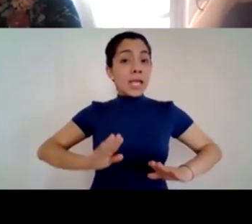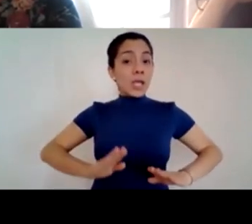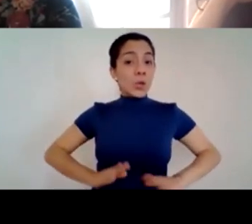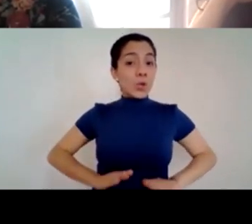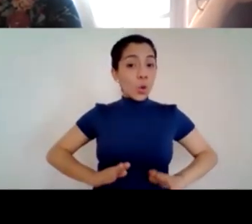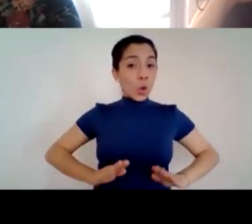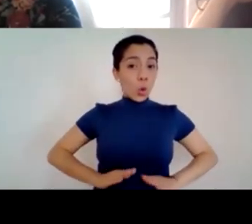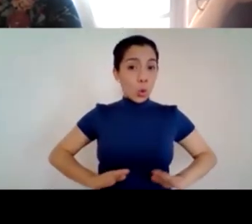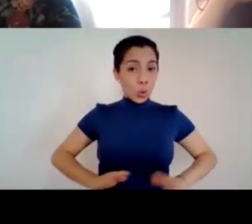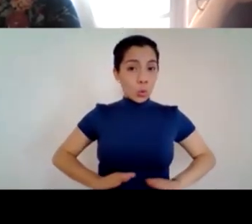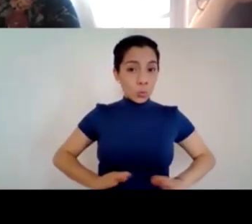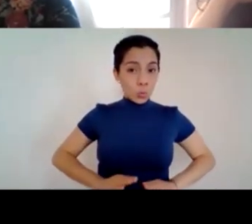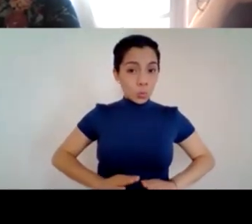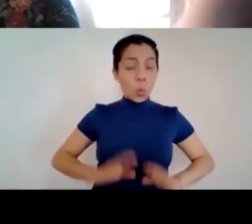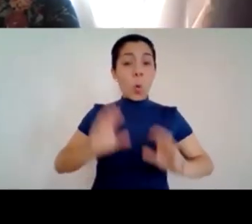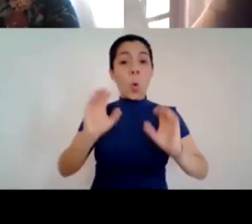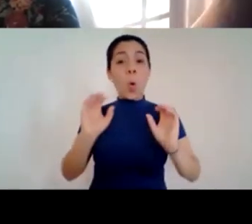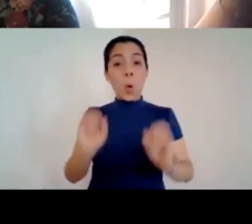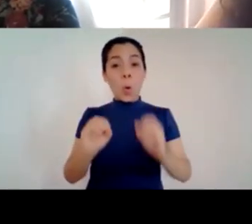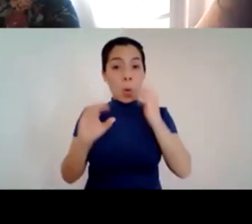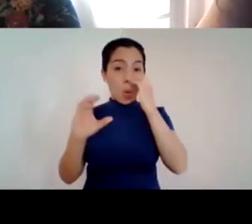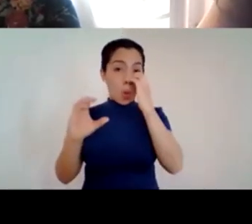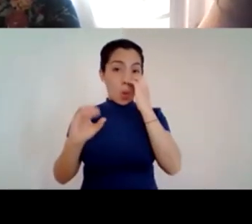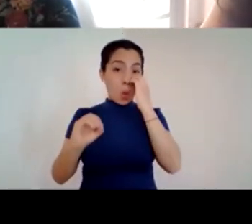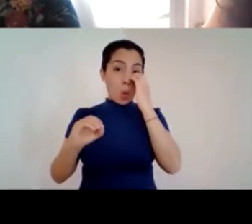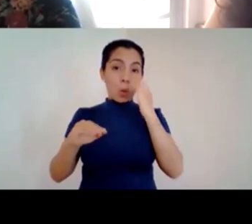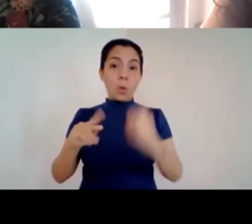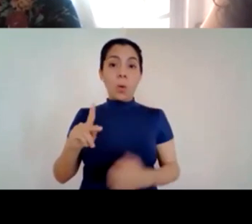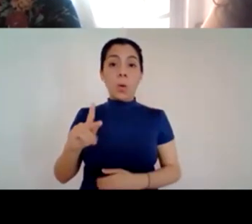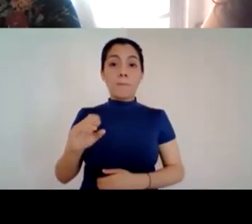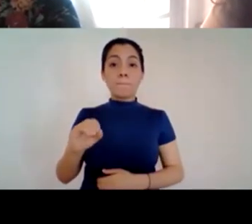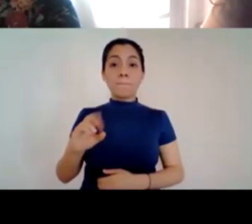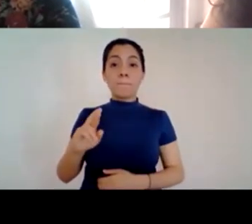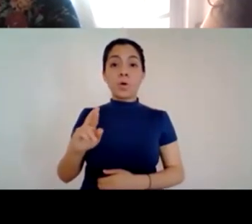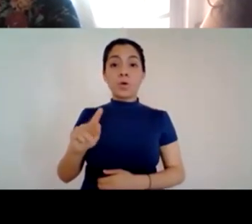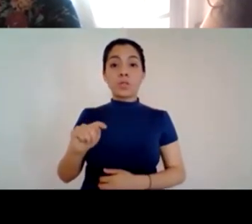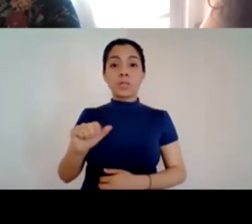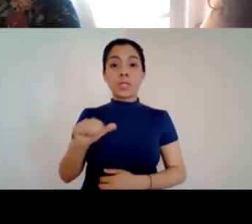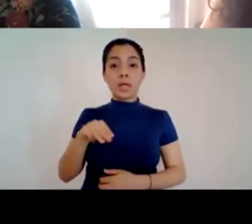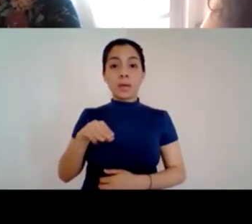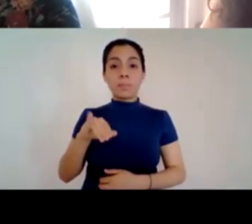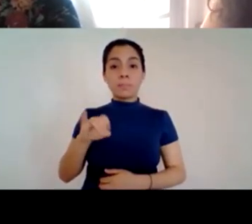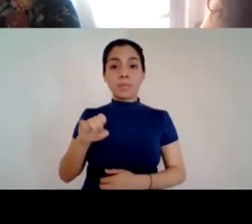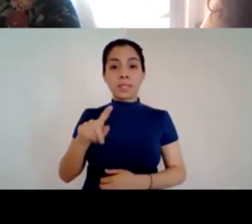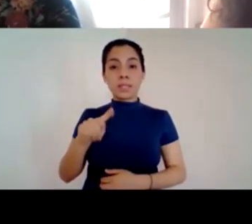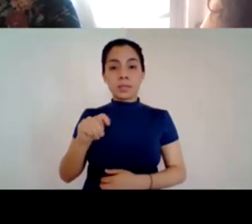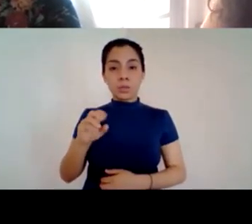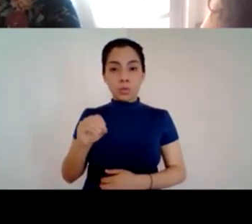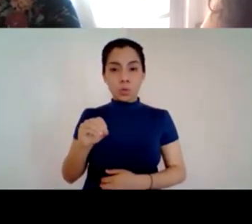no es lo mismo la conducta es me exigen esto lo hago pero no estoy convencido